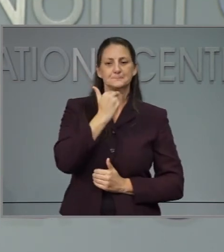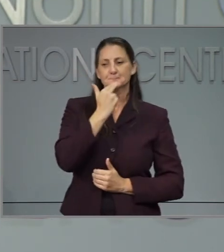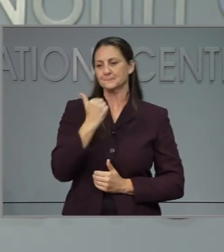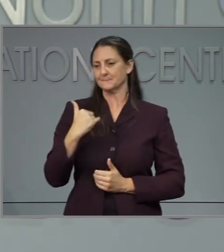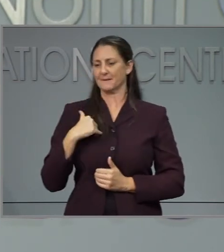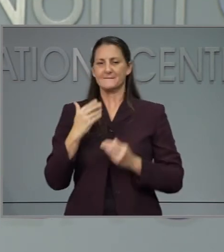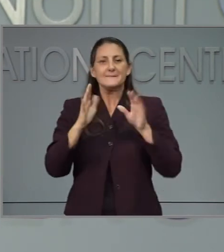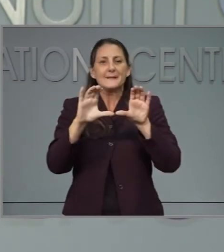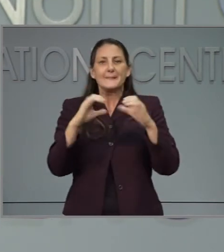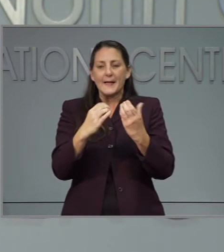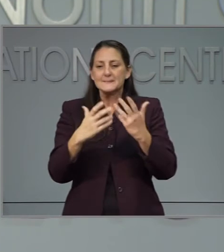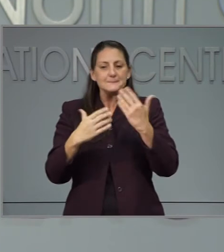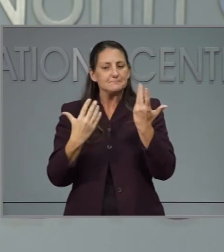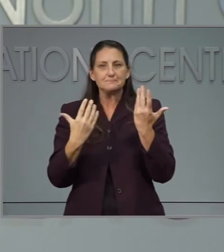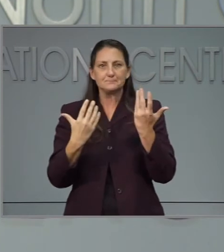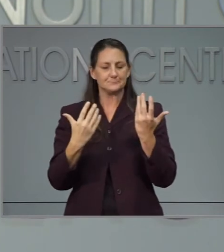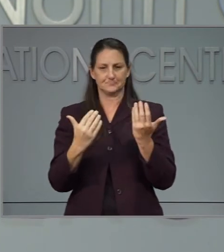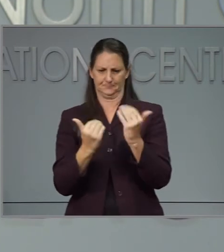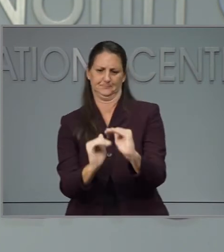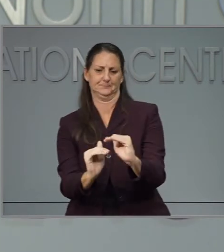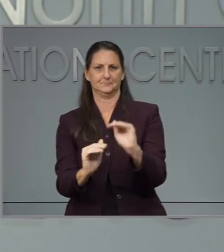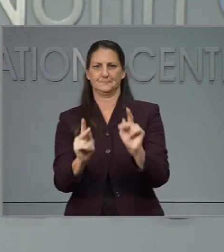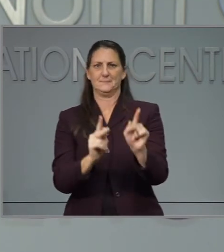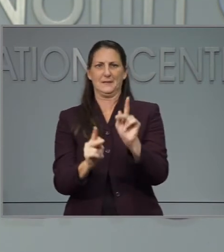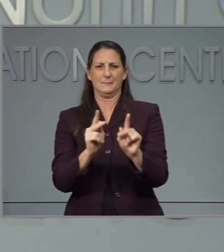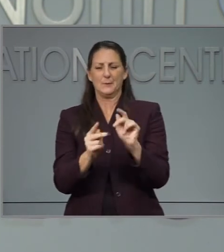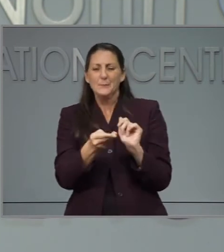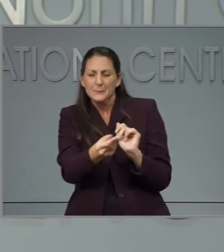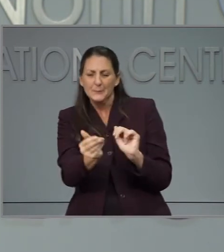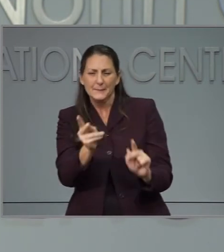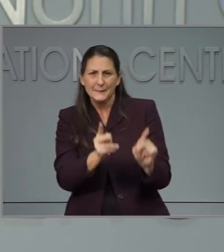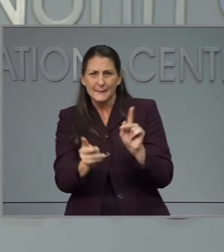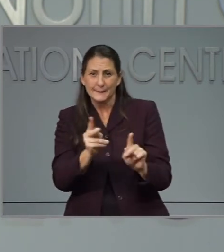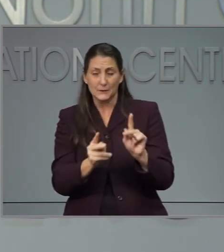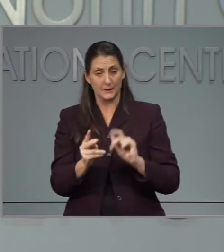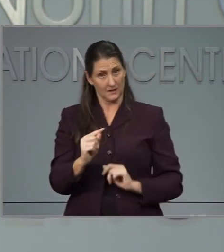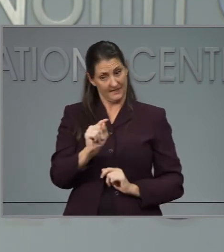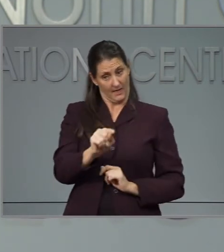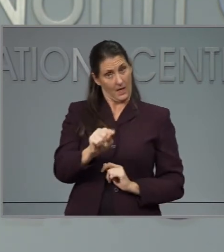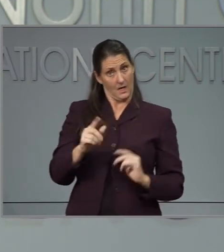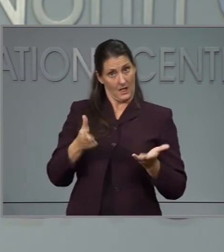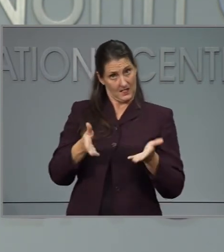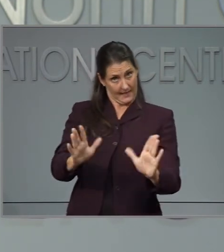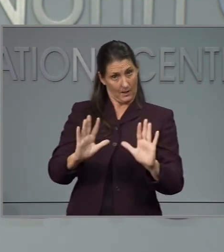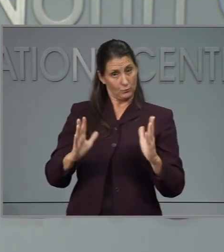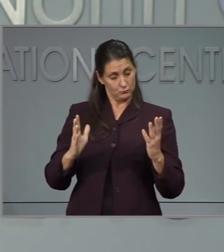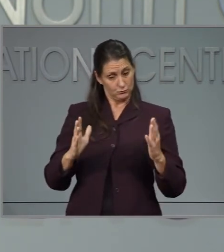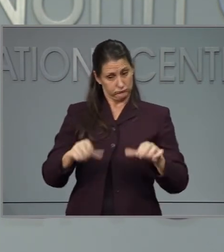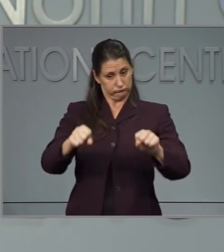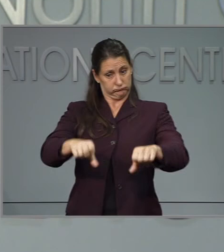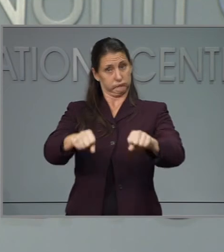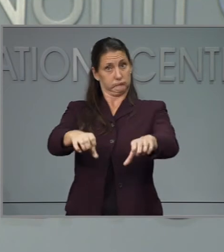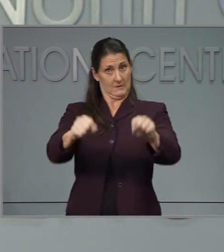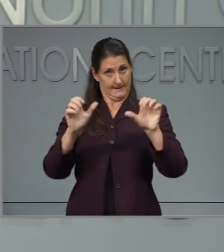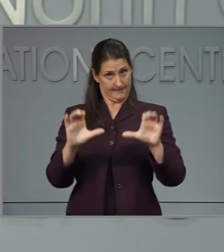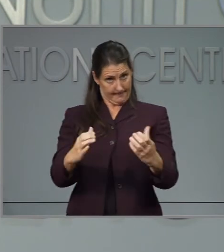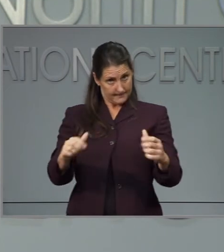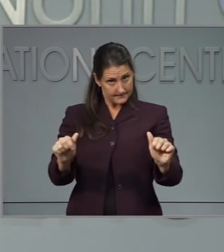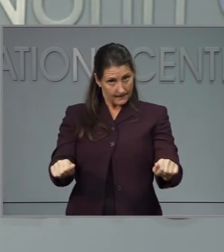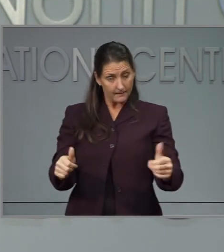en el interior. Yo pregunto si en estos estudios van a poder estar abiertos siempre